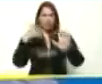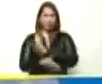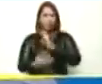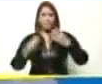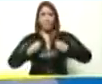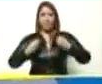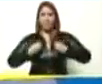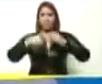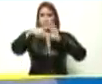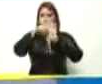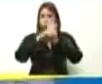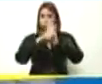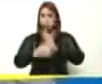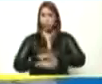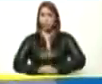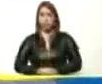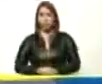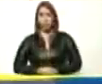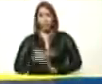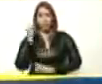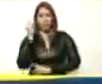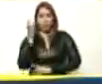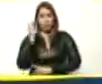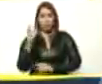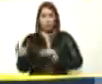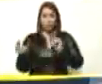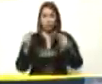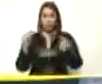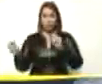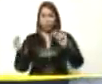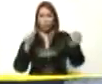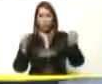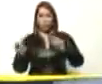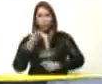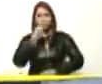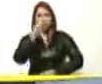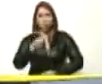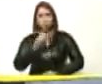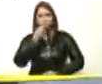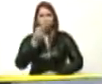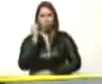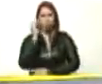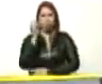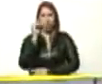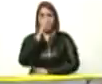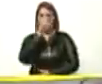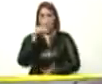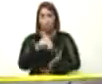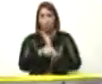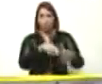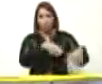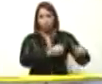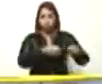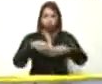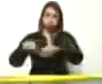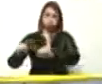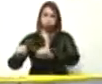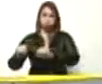vida legislativa, parlamentaria, y política, la asamblea nacional, ocupó,